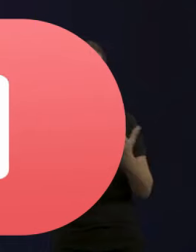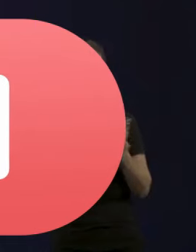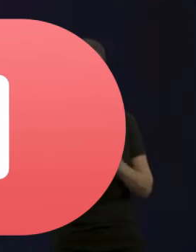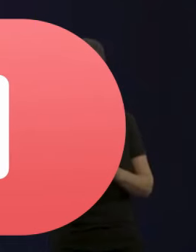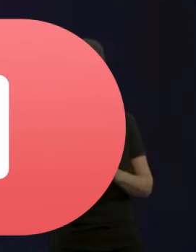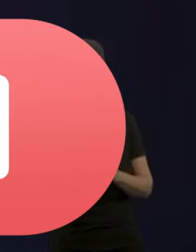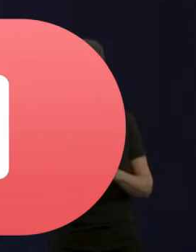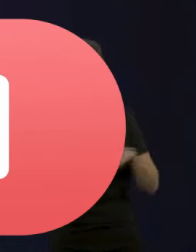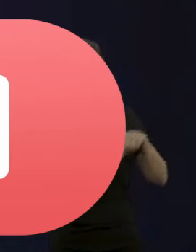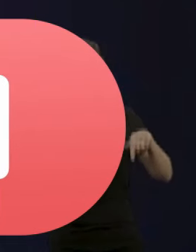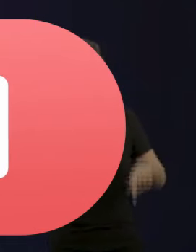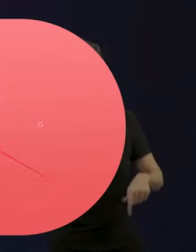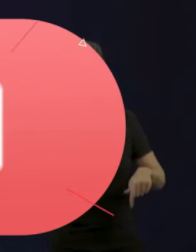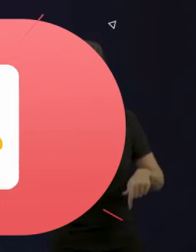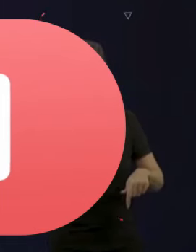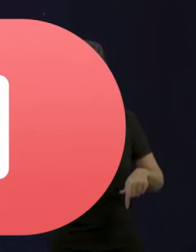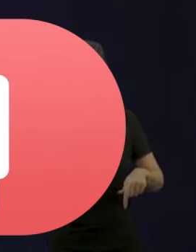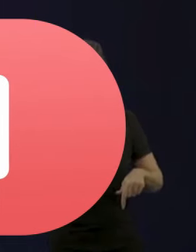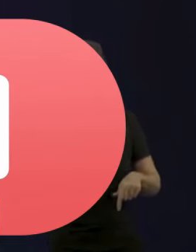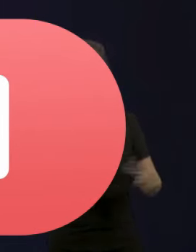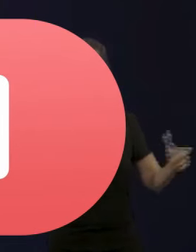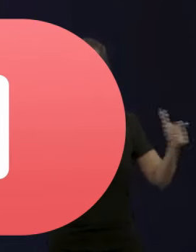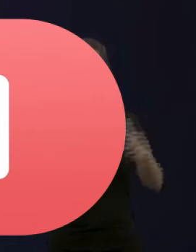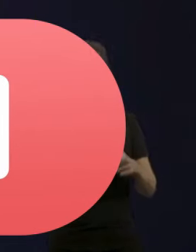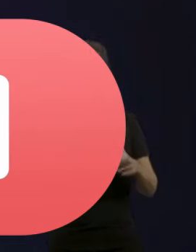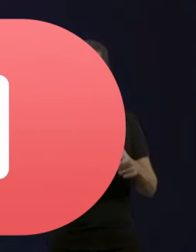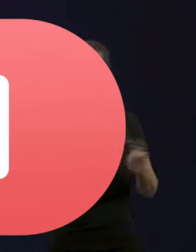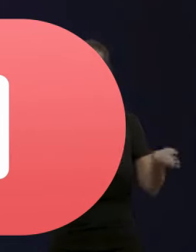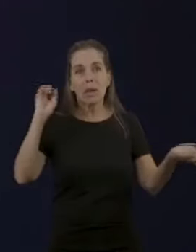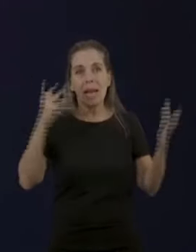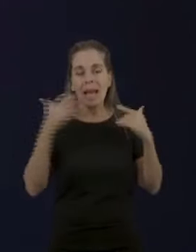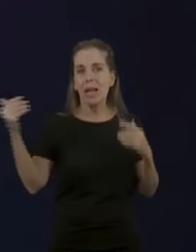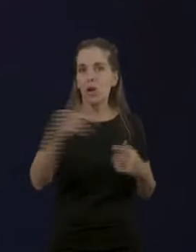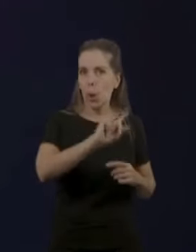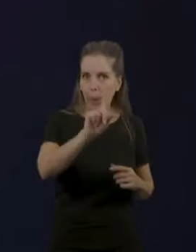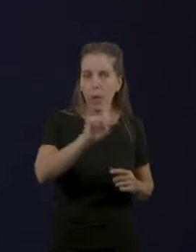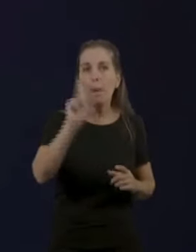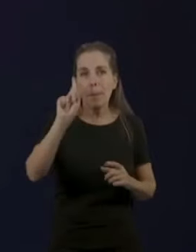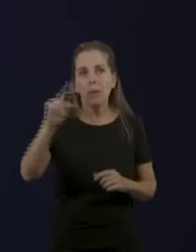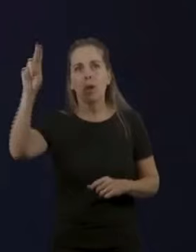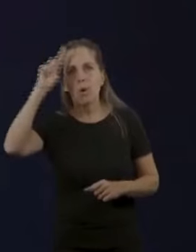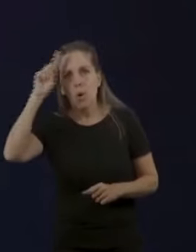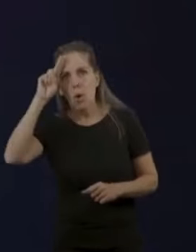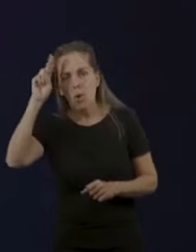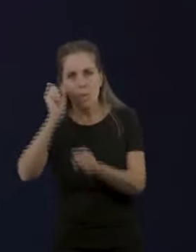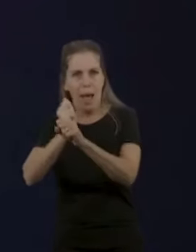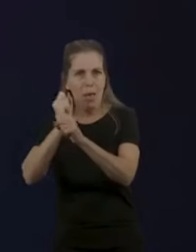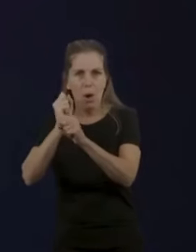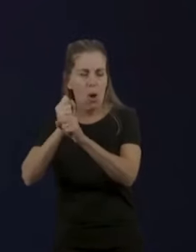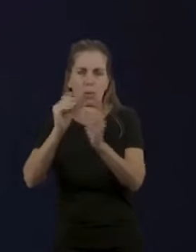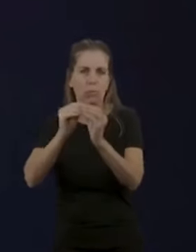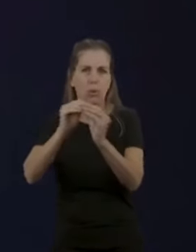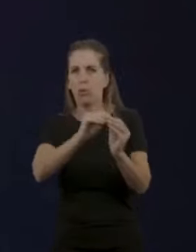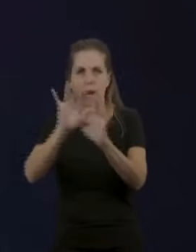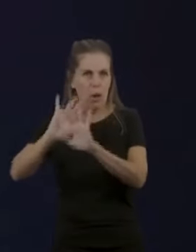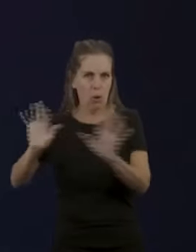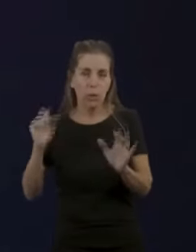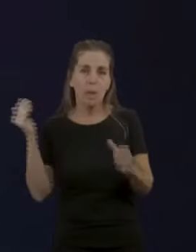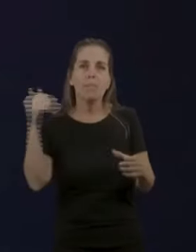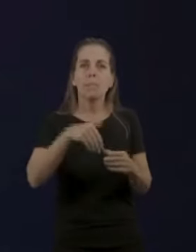y en esta en particular la el día de hoy No asistió efectivamente porque tenía una agenda de trabajo que no le permitía hacerlo de todas